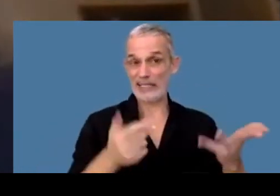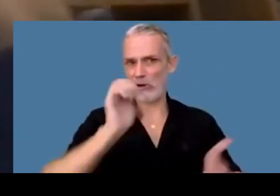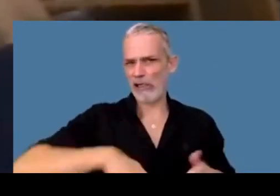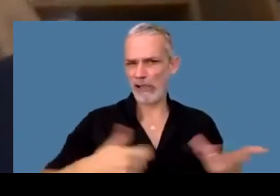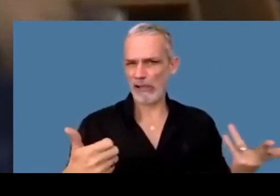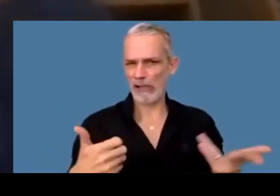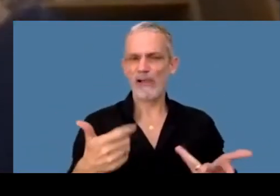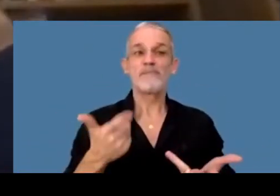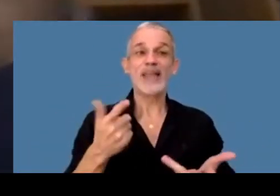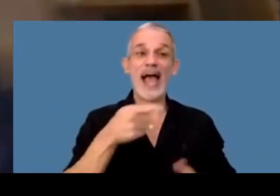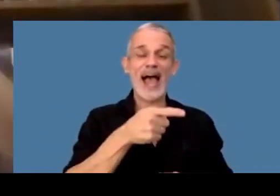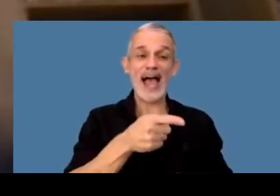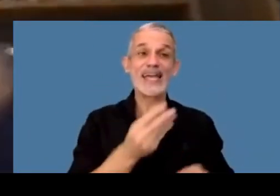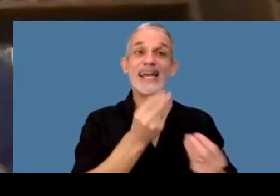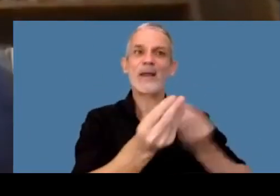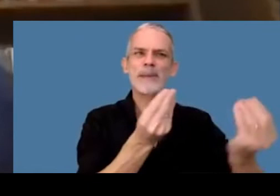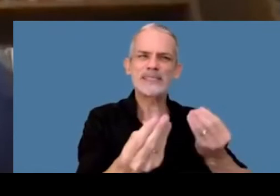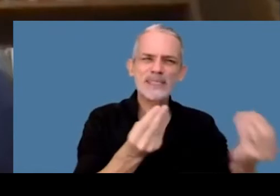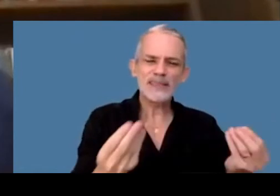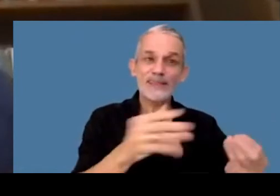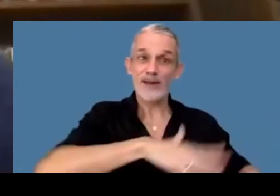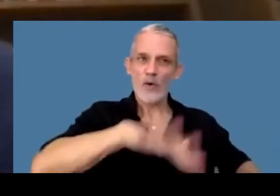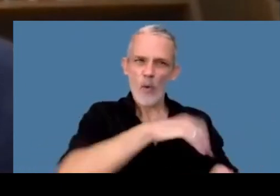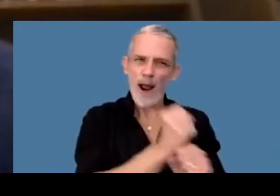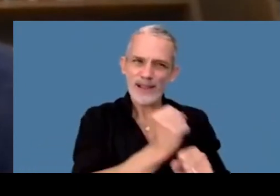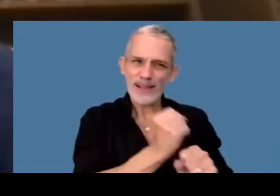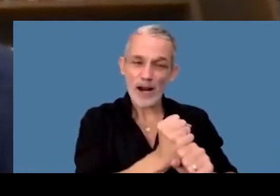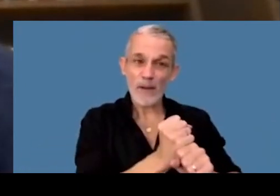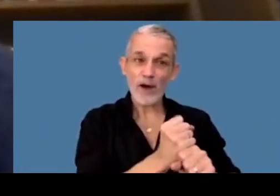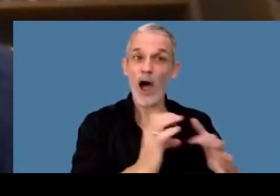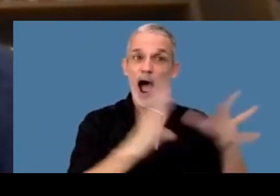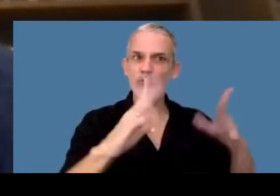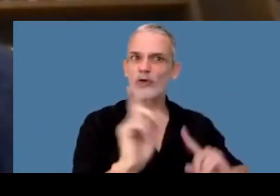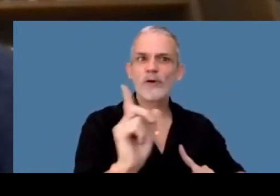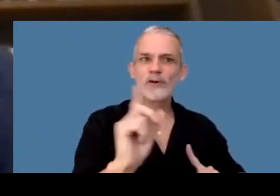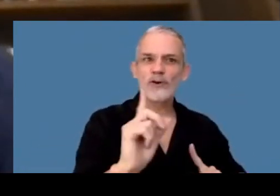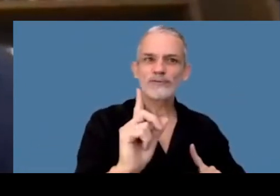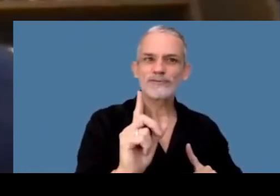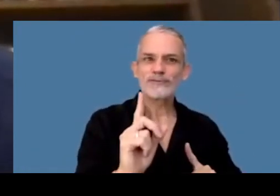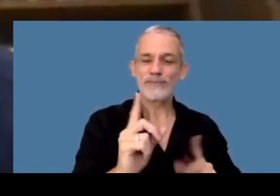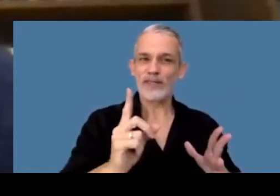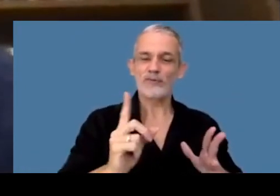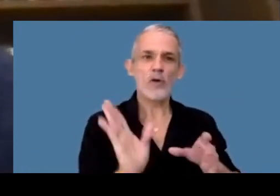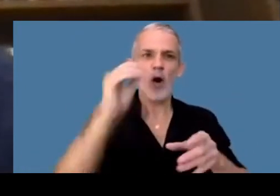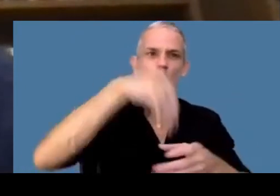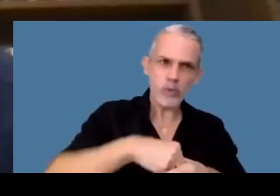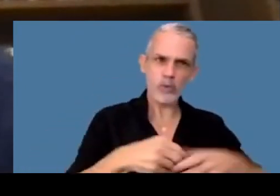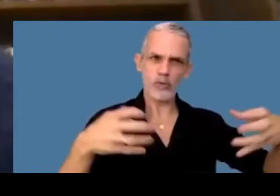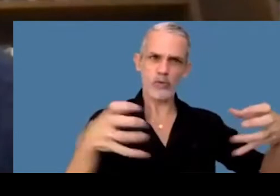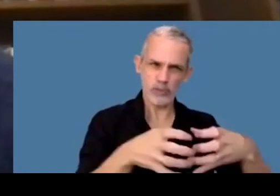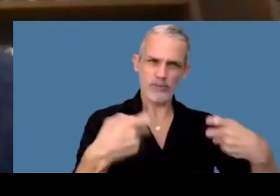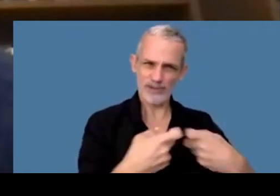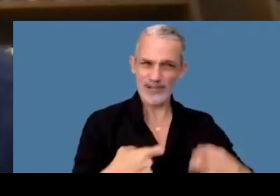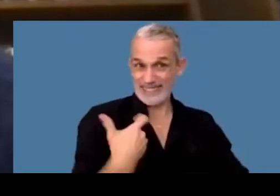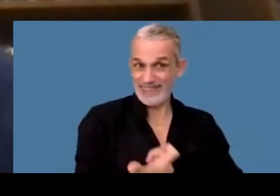en donde los representantes en el lugar de trabajo no son autónomos. son parte de la organización